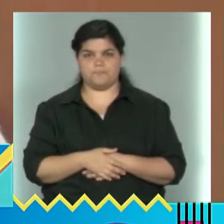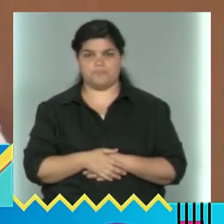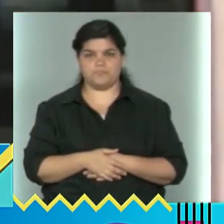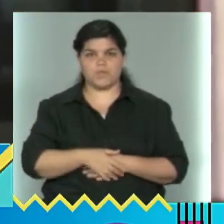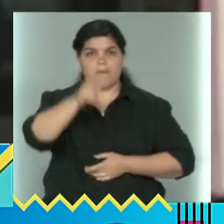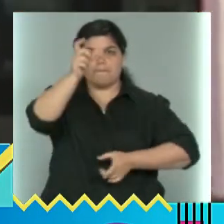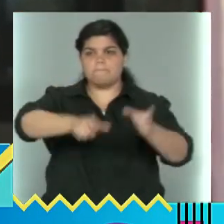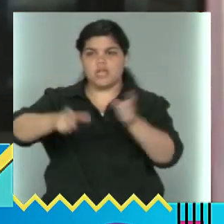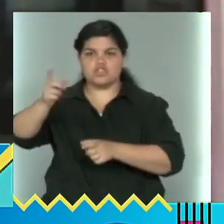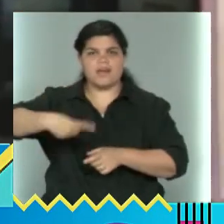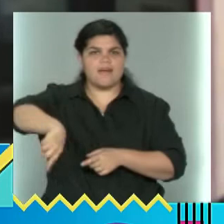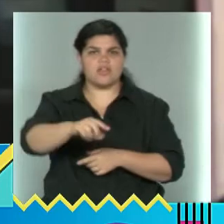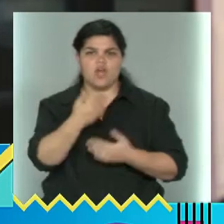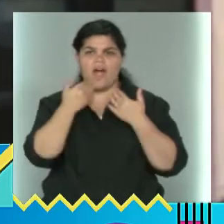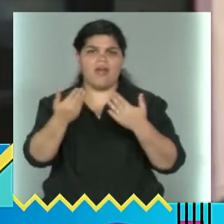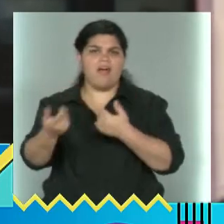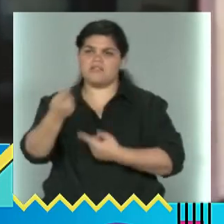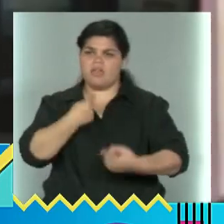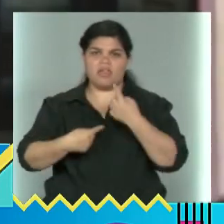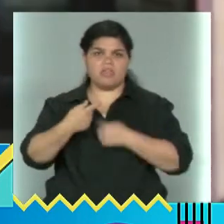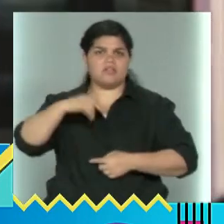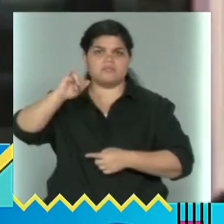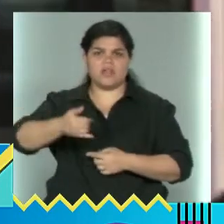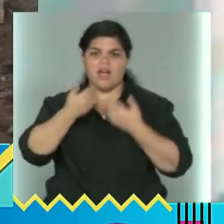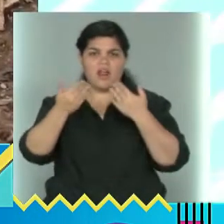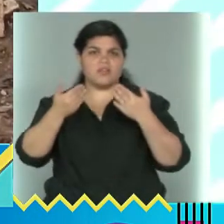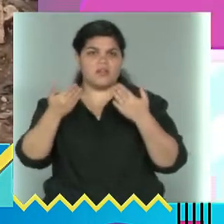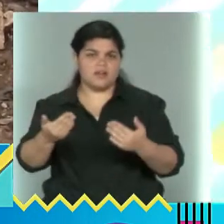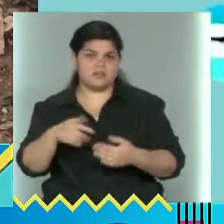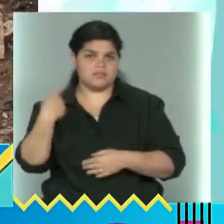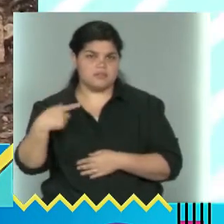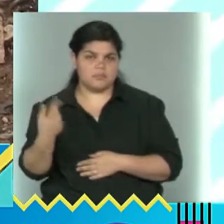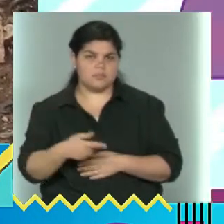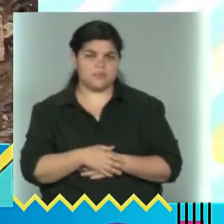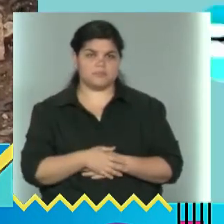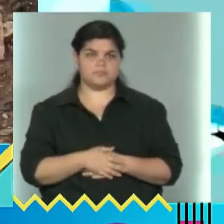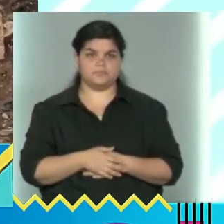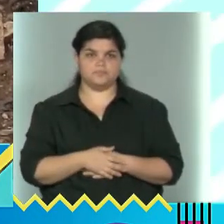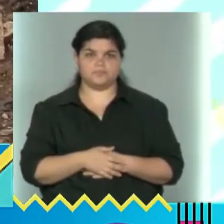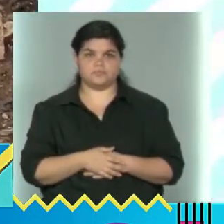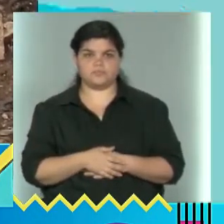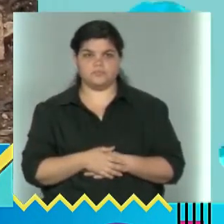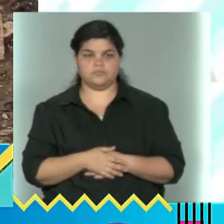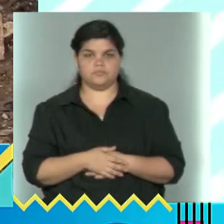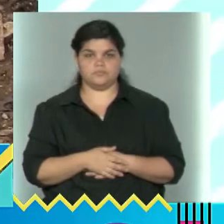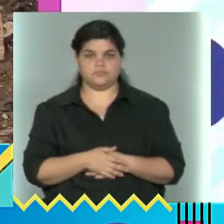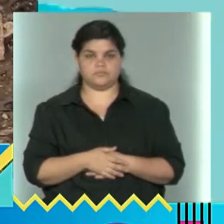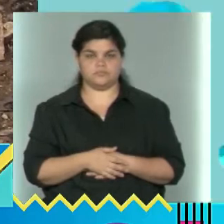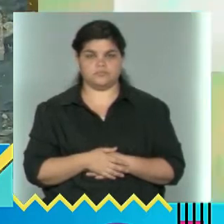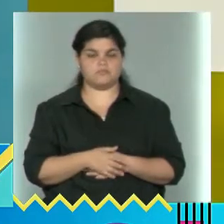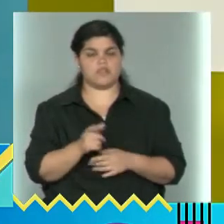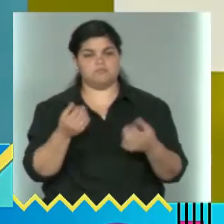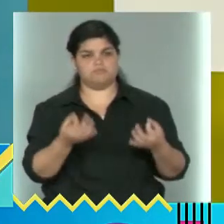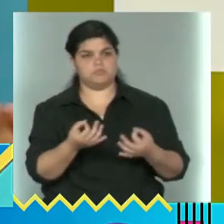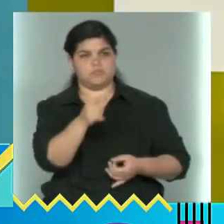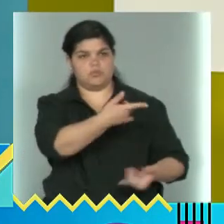súper necesitada y agradecida con la ayuda que les dábamos. Bien. No, esto que estás contando es